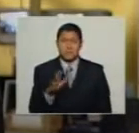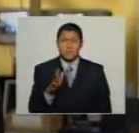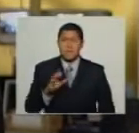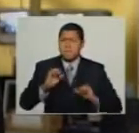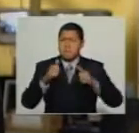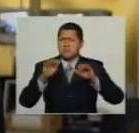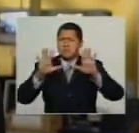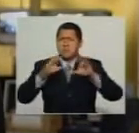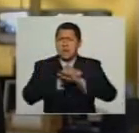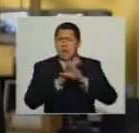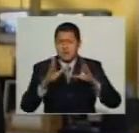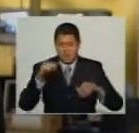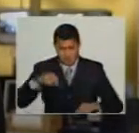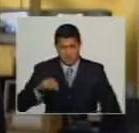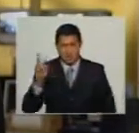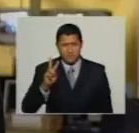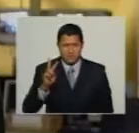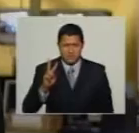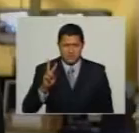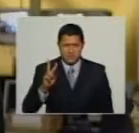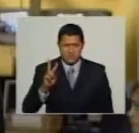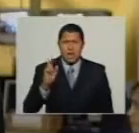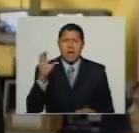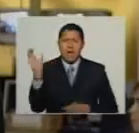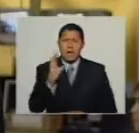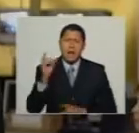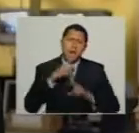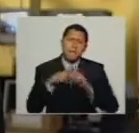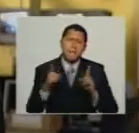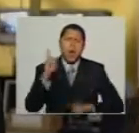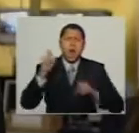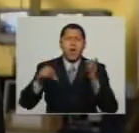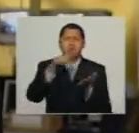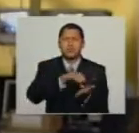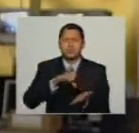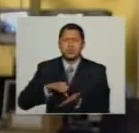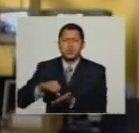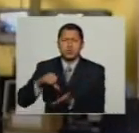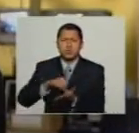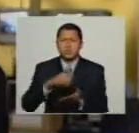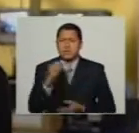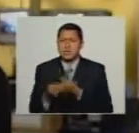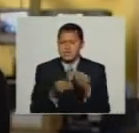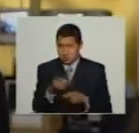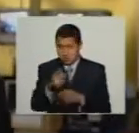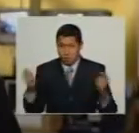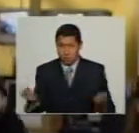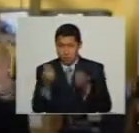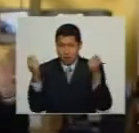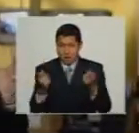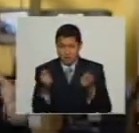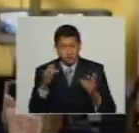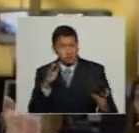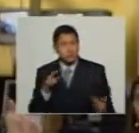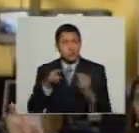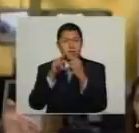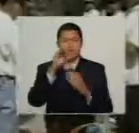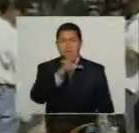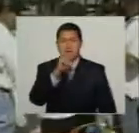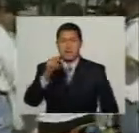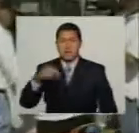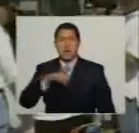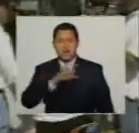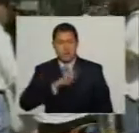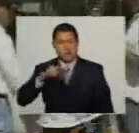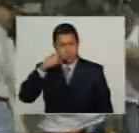las 10 de la mañana, por lo menos acá en el país, en Caracas en particular, pero hubo varias ciudades que hicieron esta manifestación. Enlazamos con CNN en español